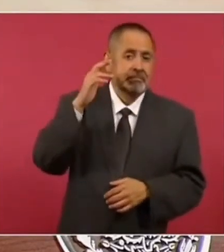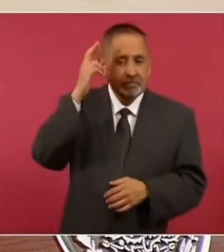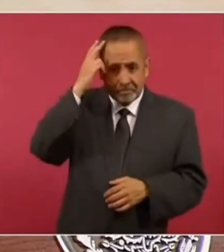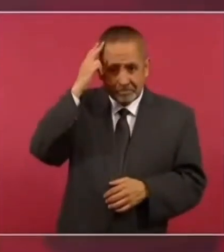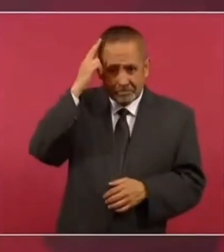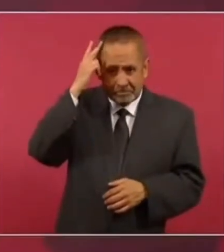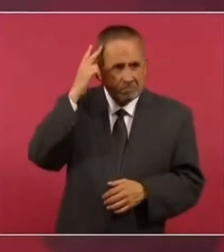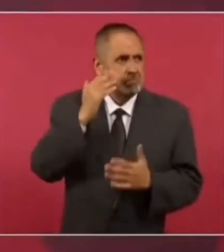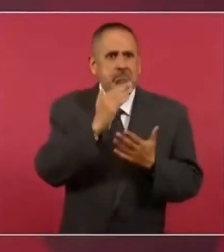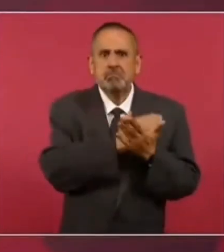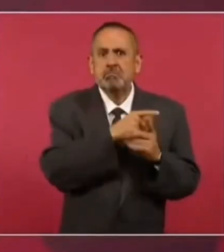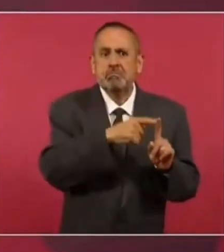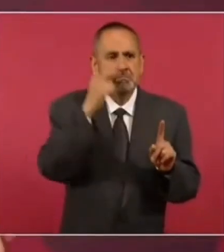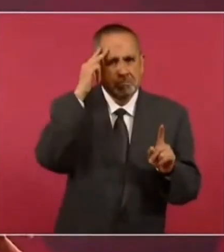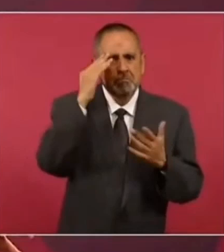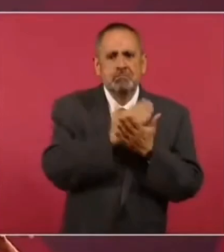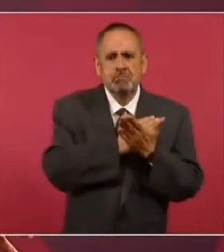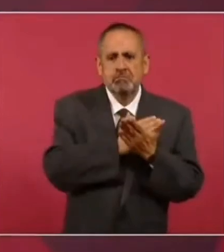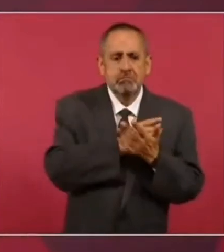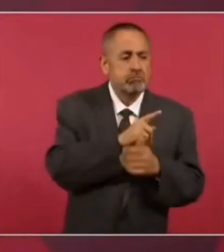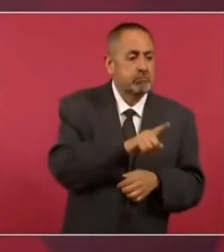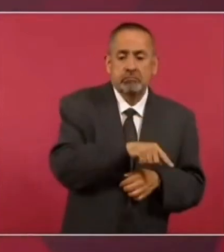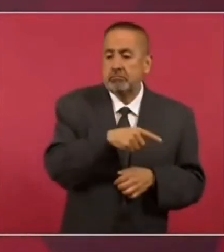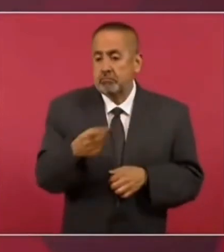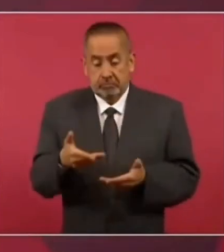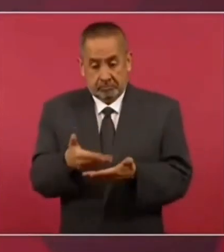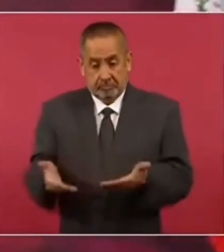se enajenó tanto suelo patrio